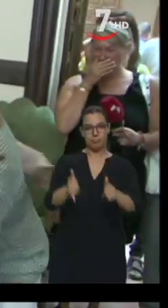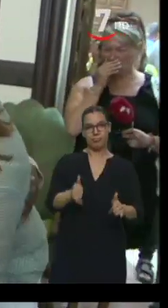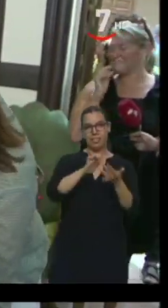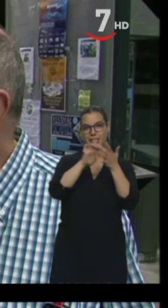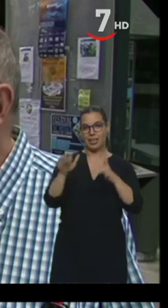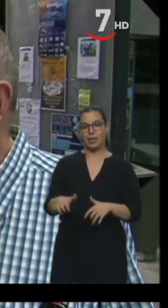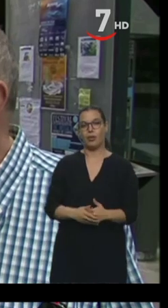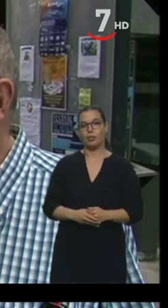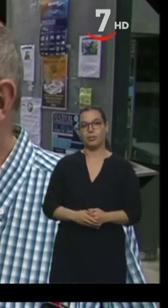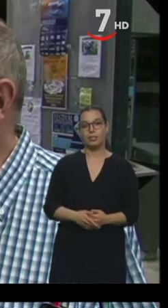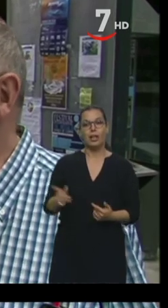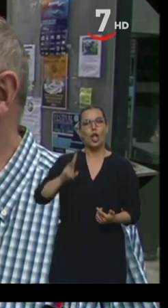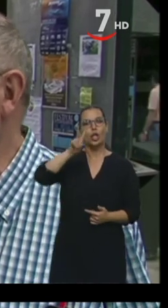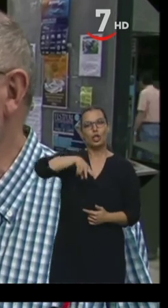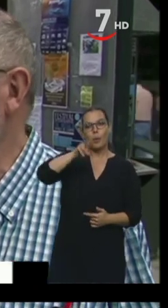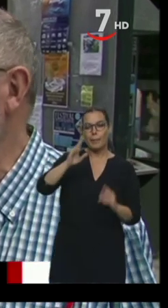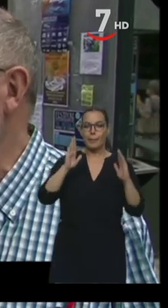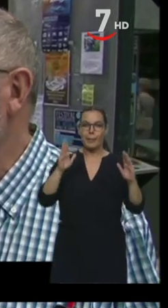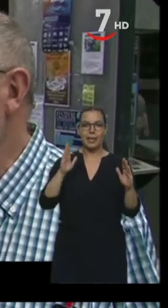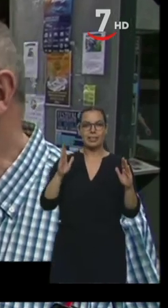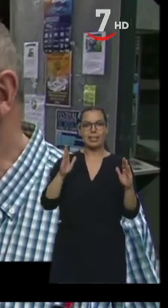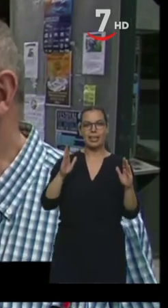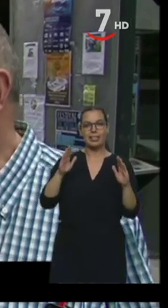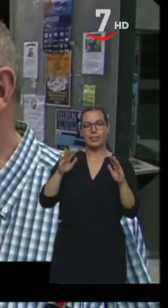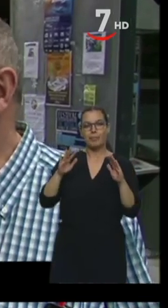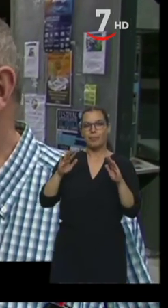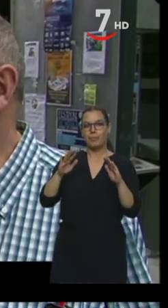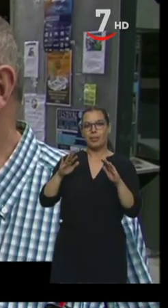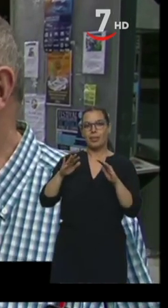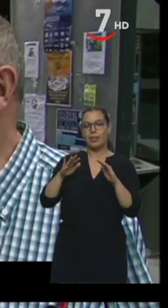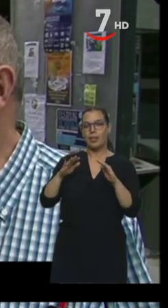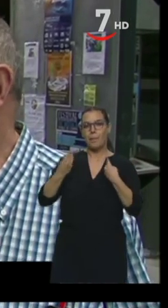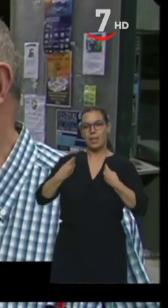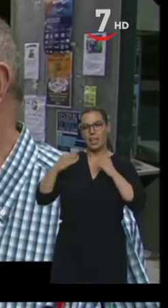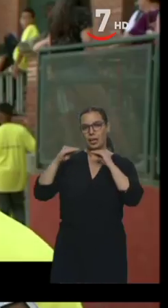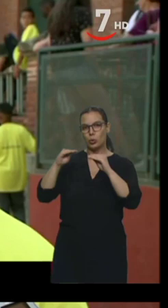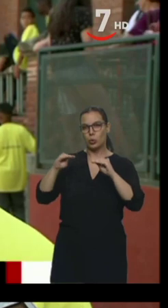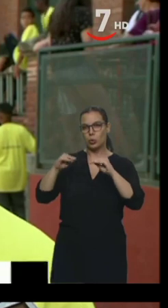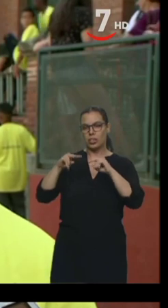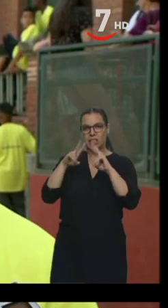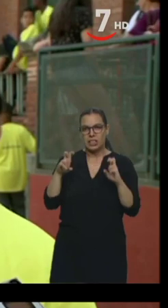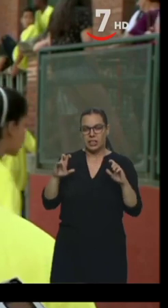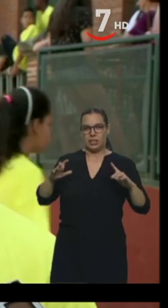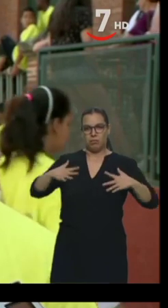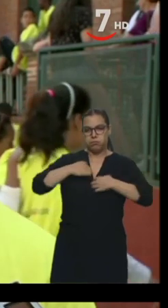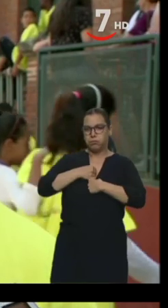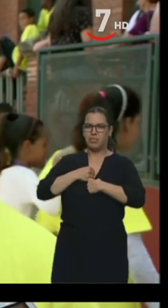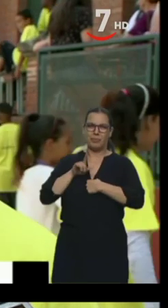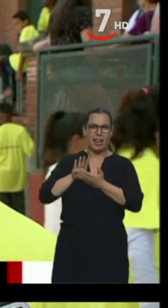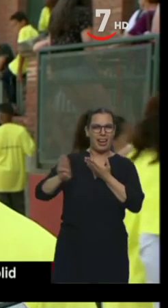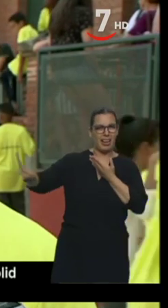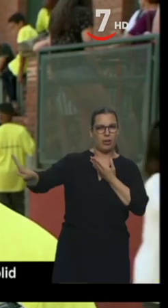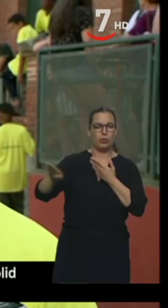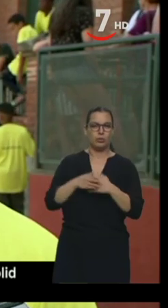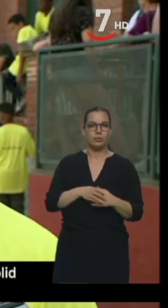Que pasen dos meses alejados de ese mundo donde viven allí en claustrofobia. Todos los niños que vienen y todas